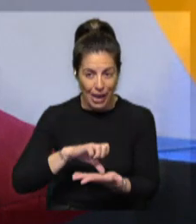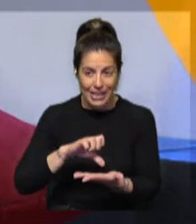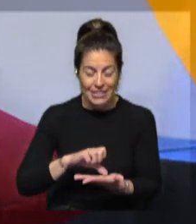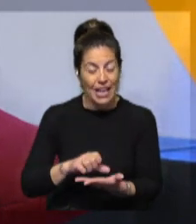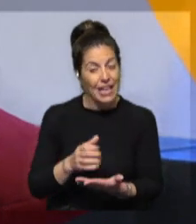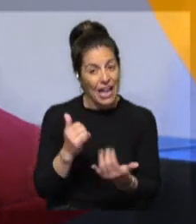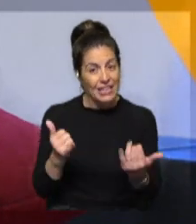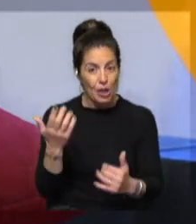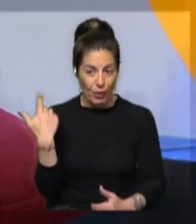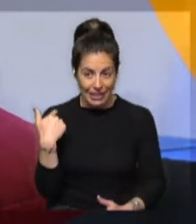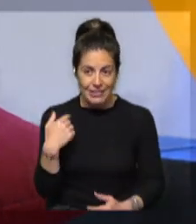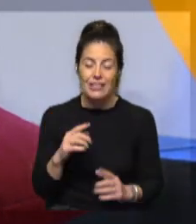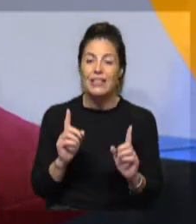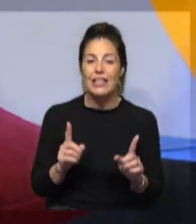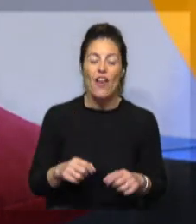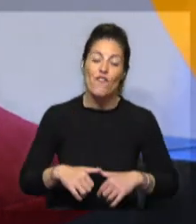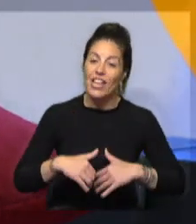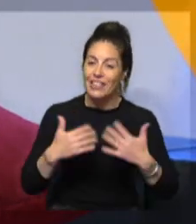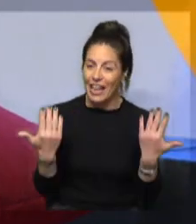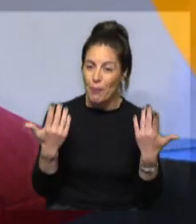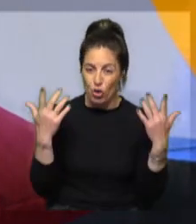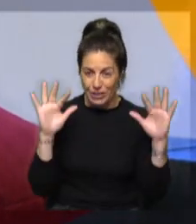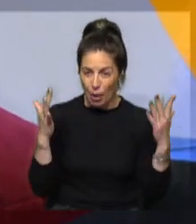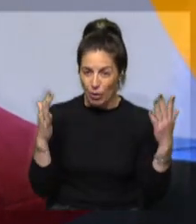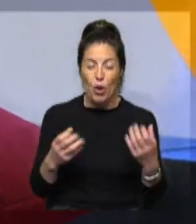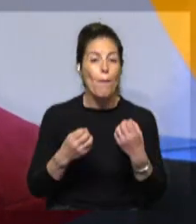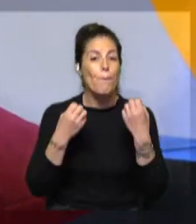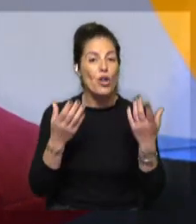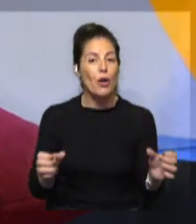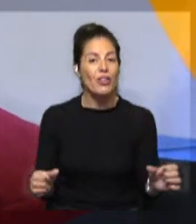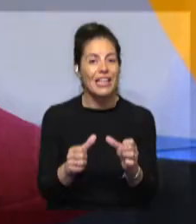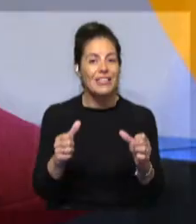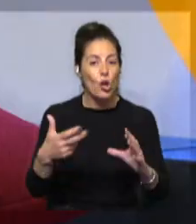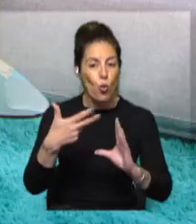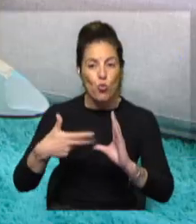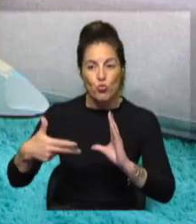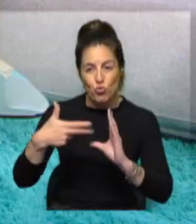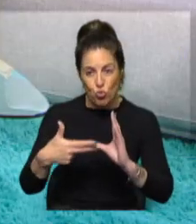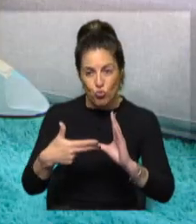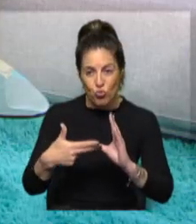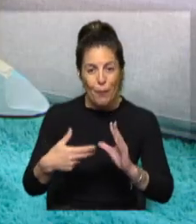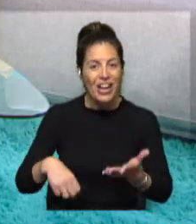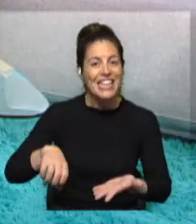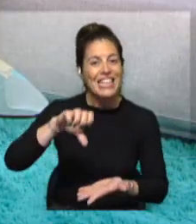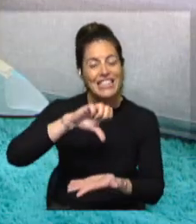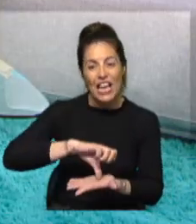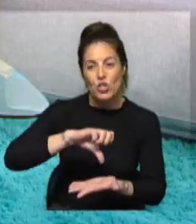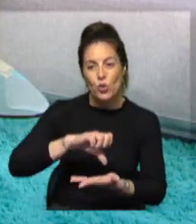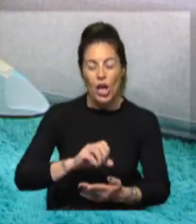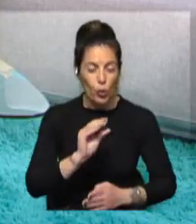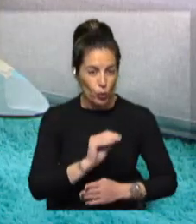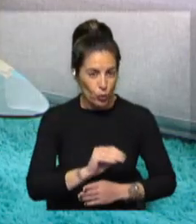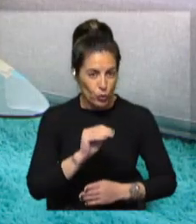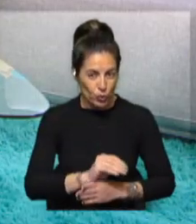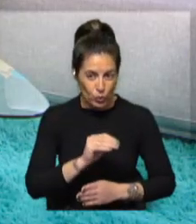tanto tiempo. Así que festejamos y aplaudimos. ¿Por qué? Porque vamos a estar haciendo un Zoom. Porque en esta ciudad cultural